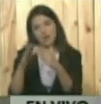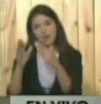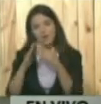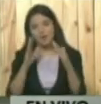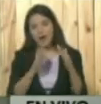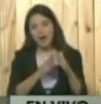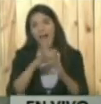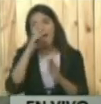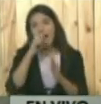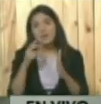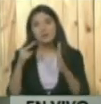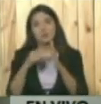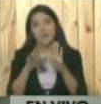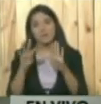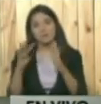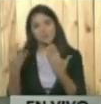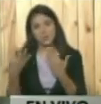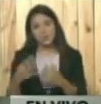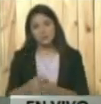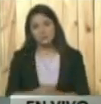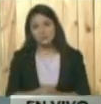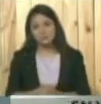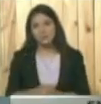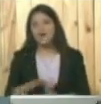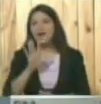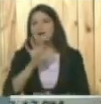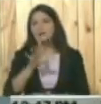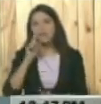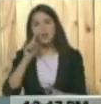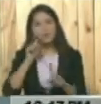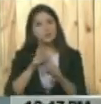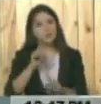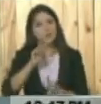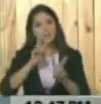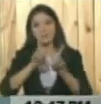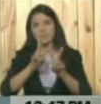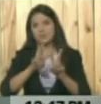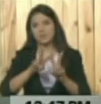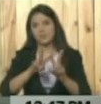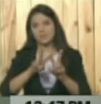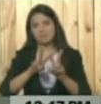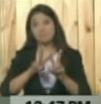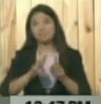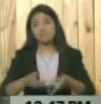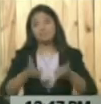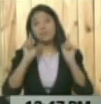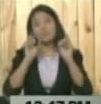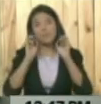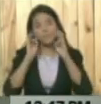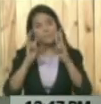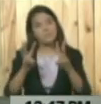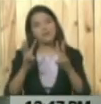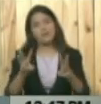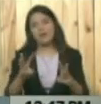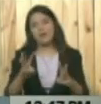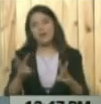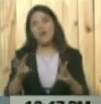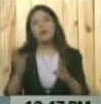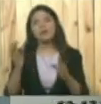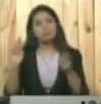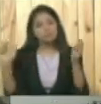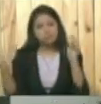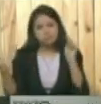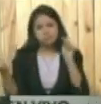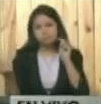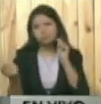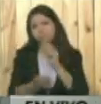al año 2019. Es la gran misión Vivienda Venezuela que ha permitido un milagro en la reurbanización,